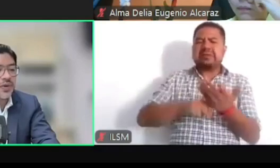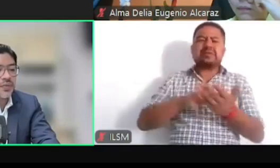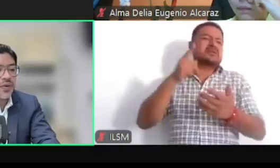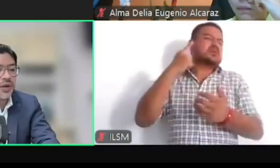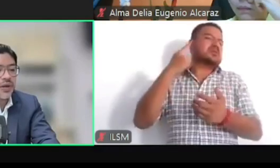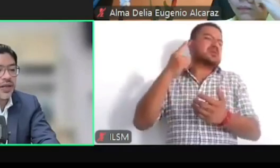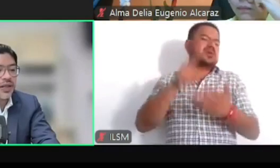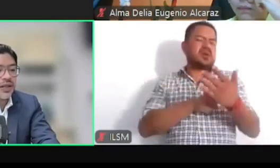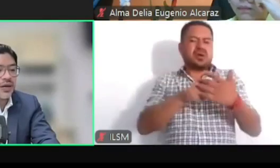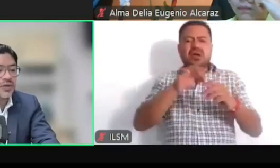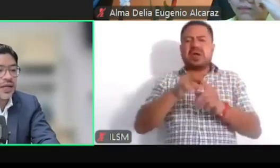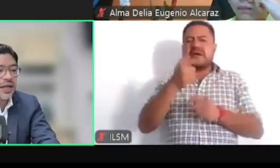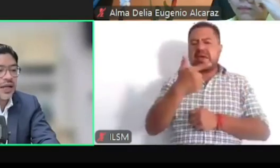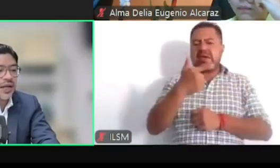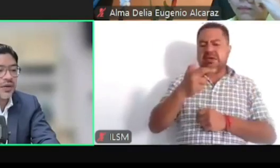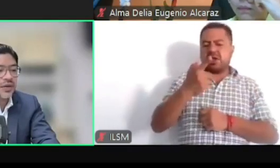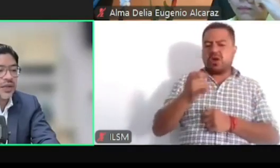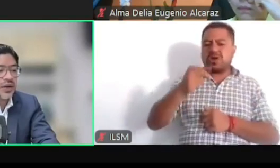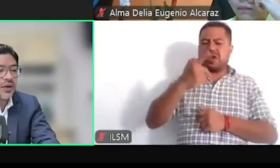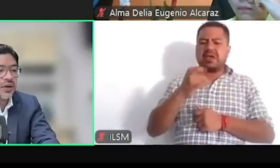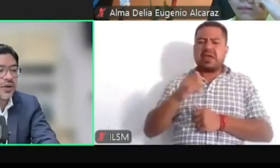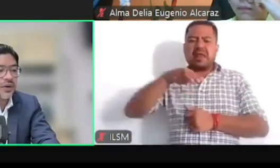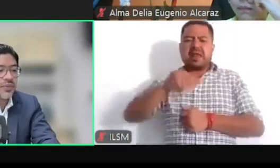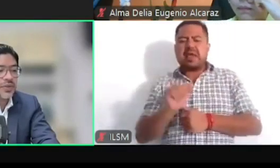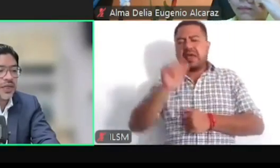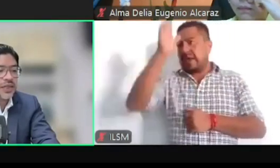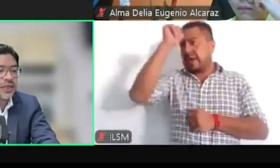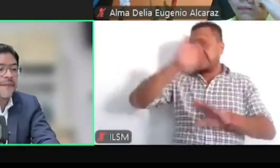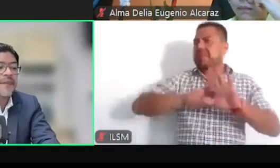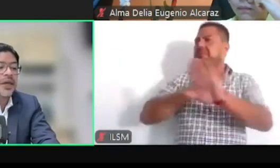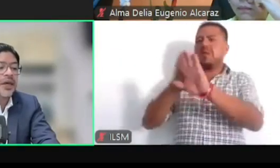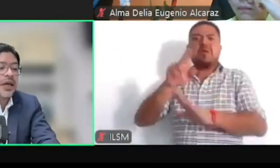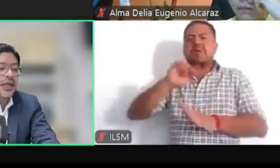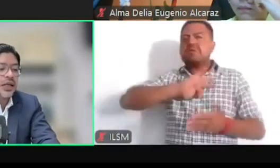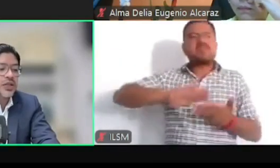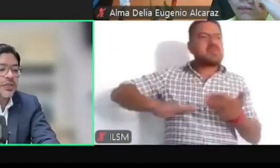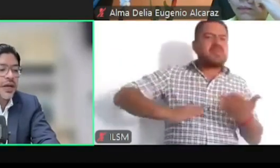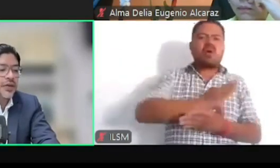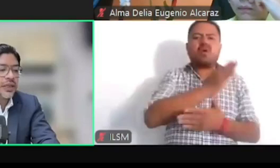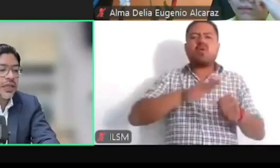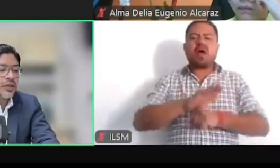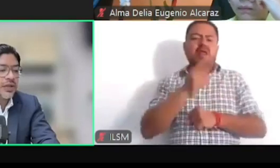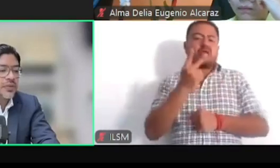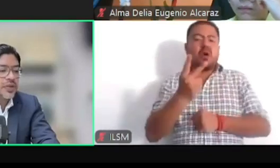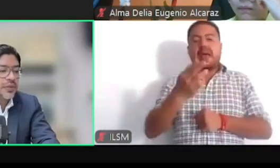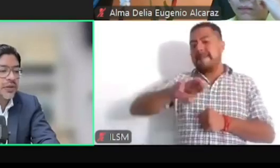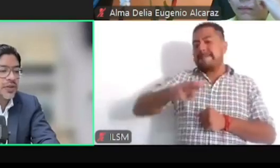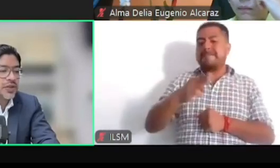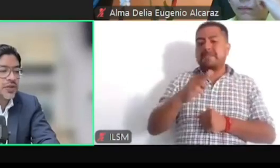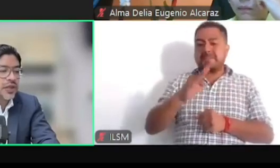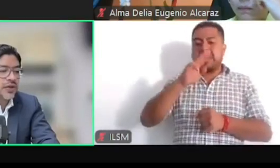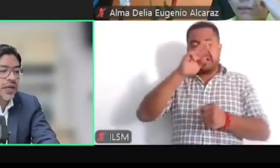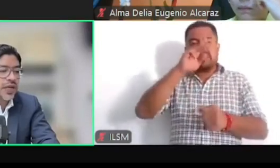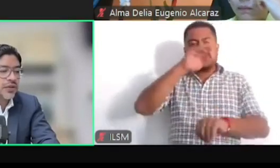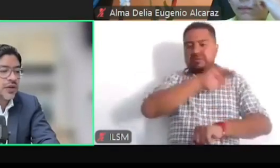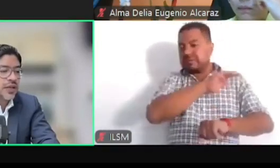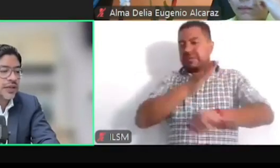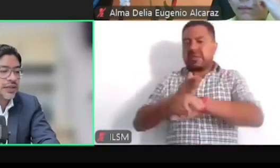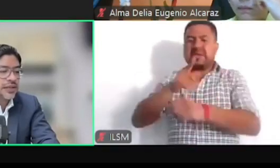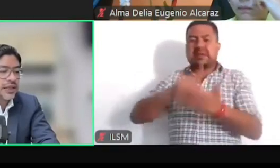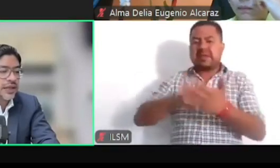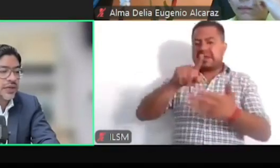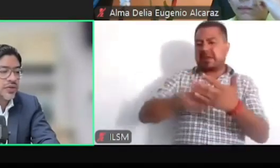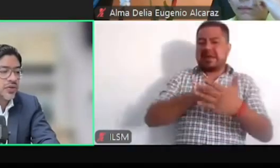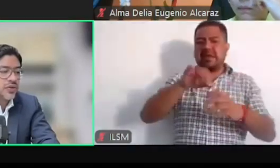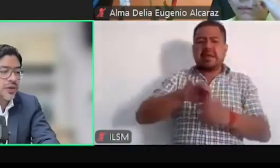promovido por Georgina de la cruz Galeana en contra del acuerdo de improcedencia del 2 de mayo dictado en el procedimiento sancionador electoral